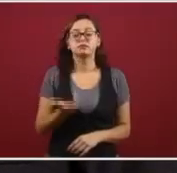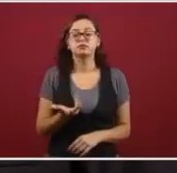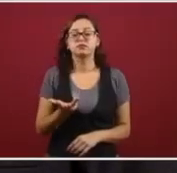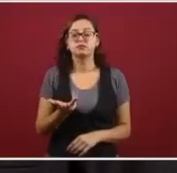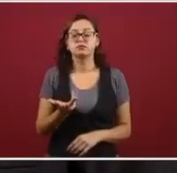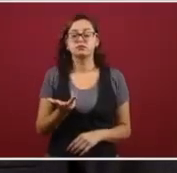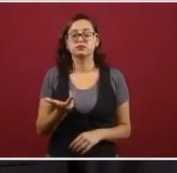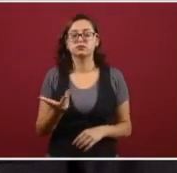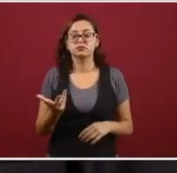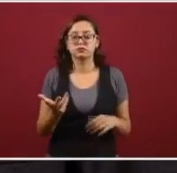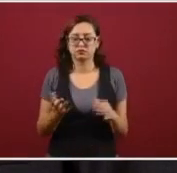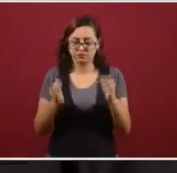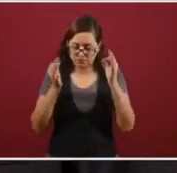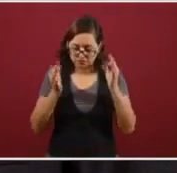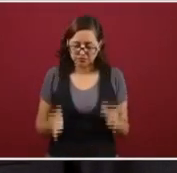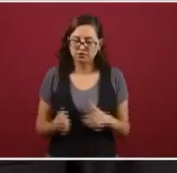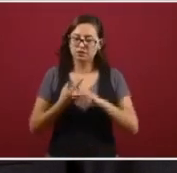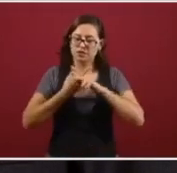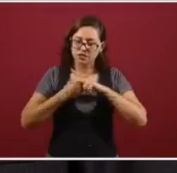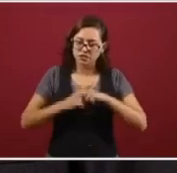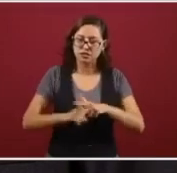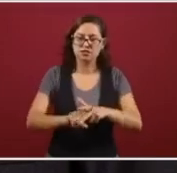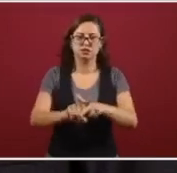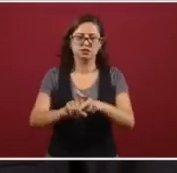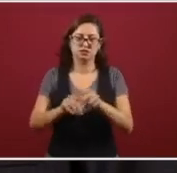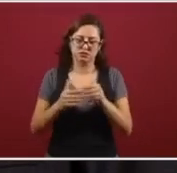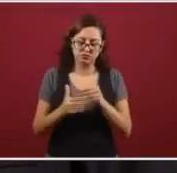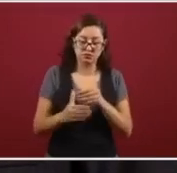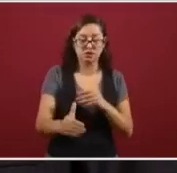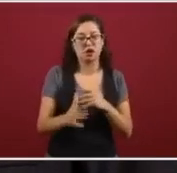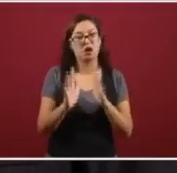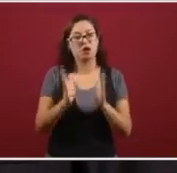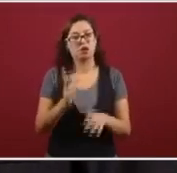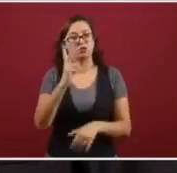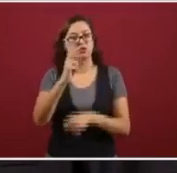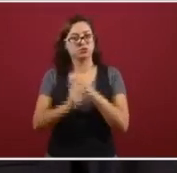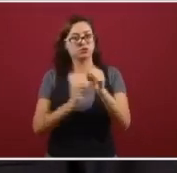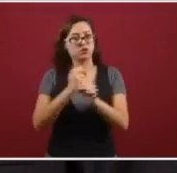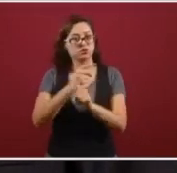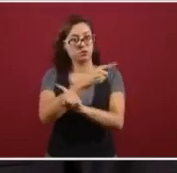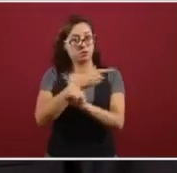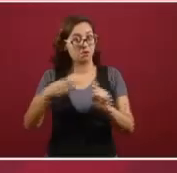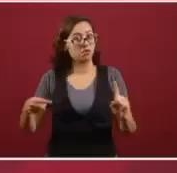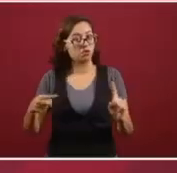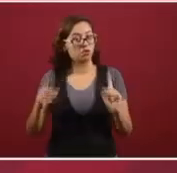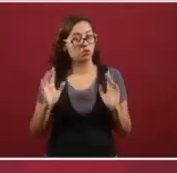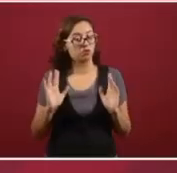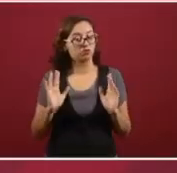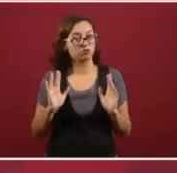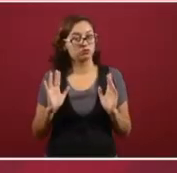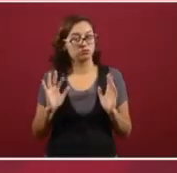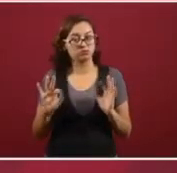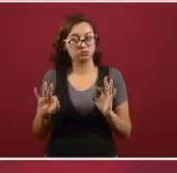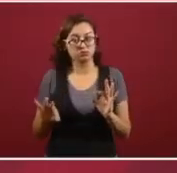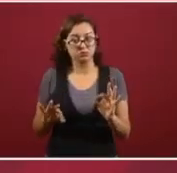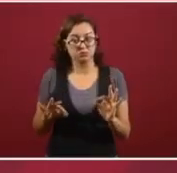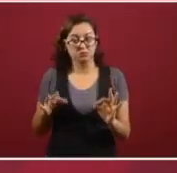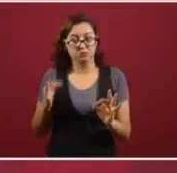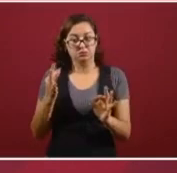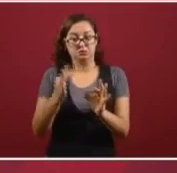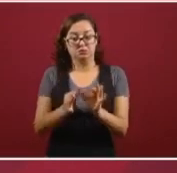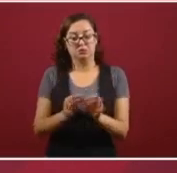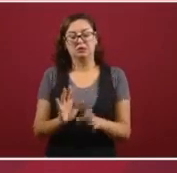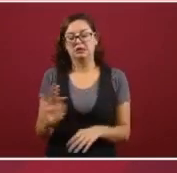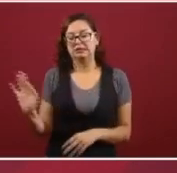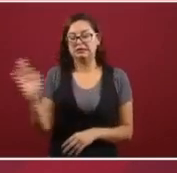ya iniciar porque tenemos 2 años y medio de plazo. Sobre los hechos ocurridos en Plaza